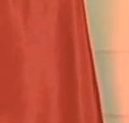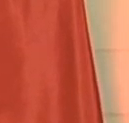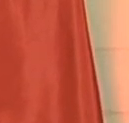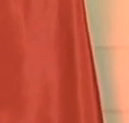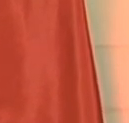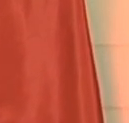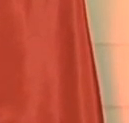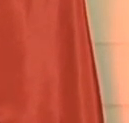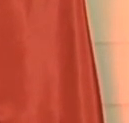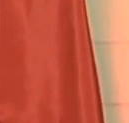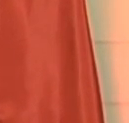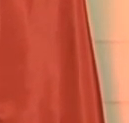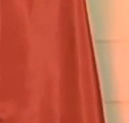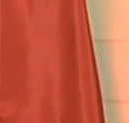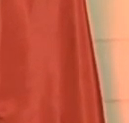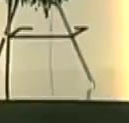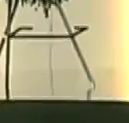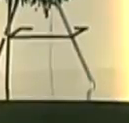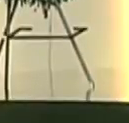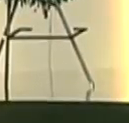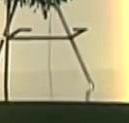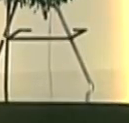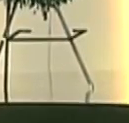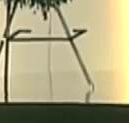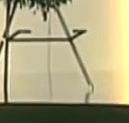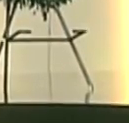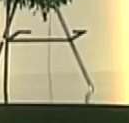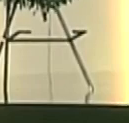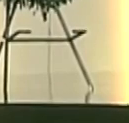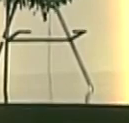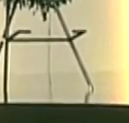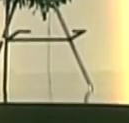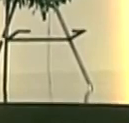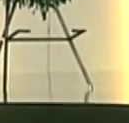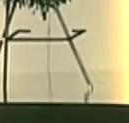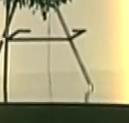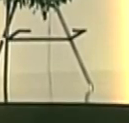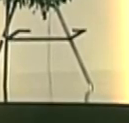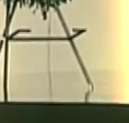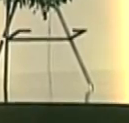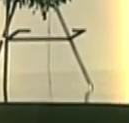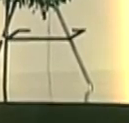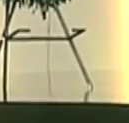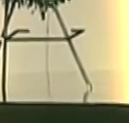Himno Nacional de la República Bolivariana de Venezuela, Gloria al Bravo Pueblo.